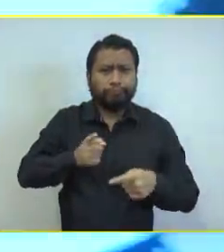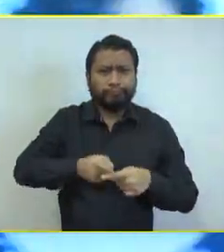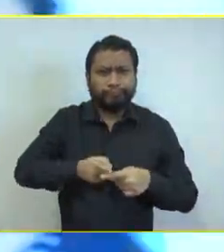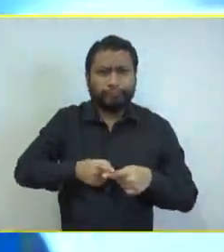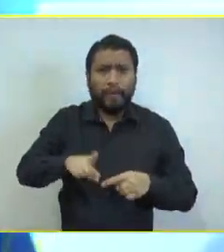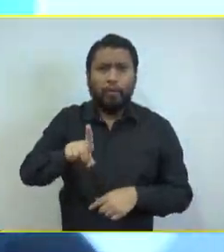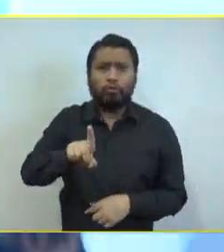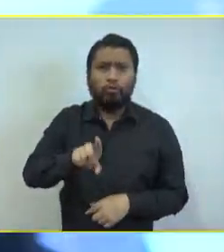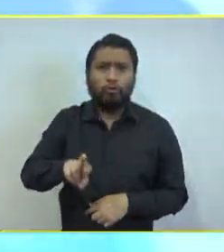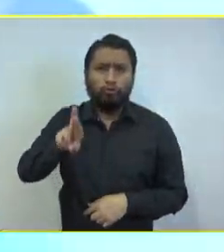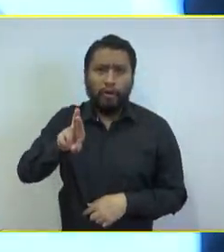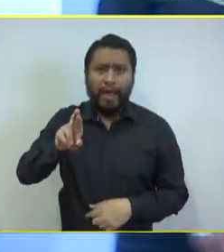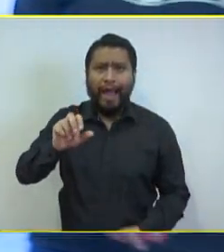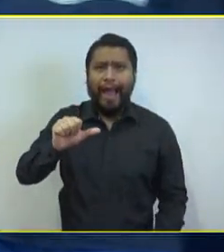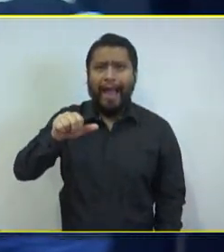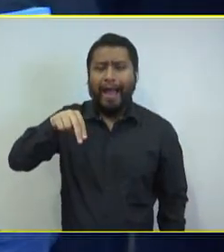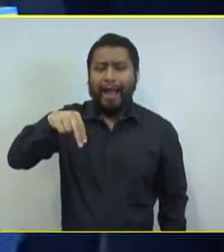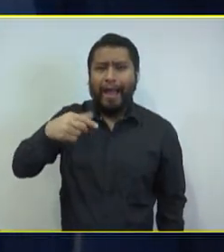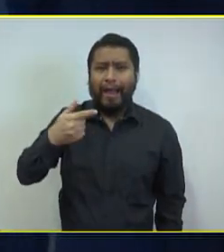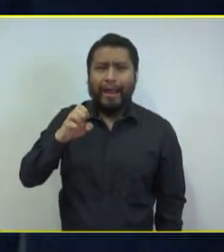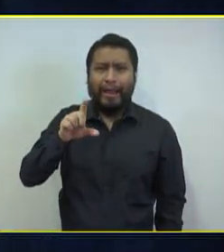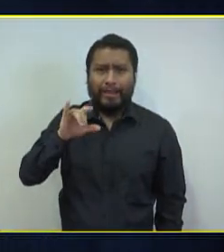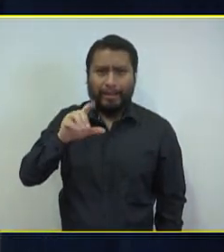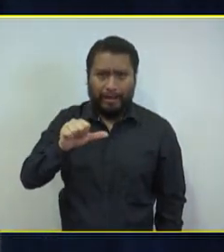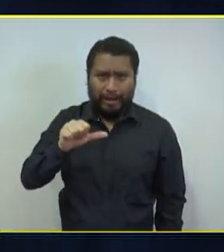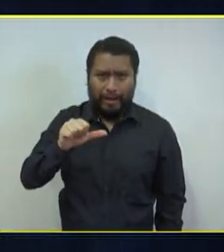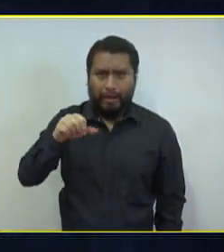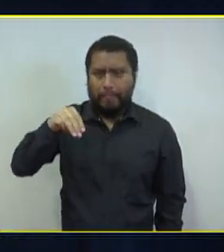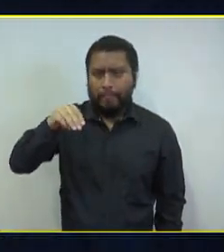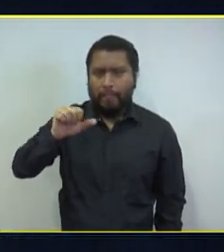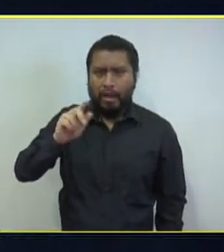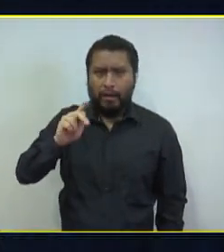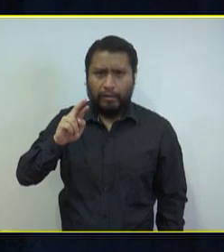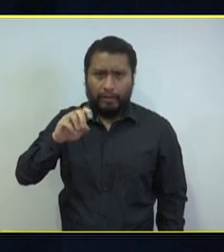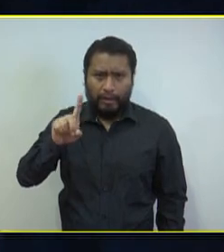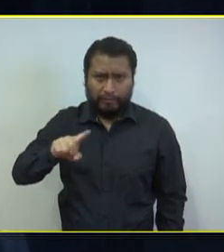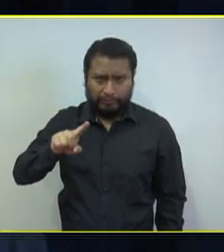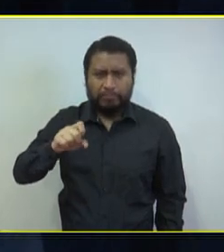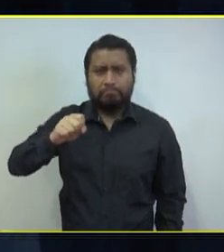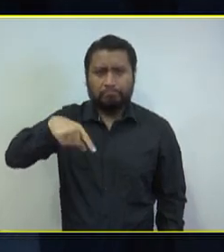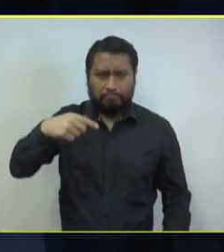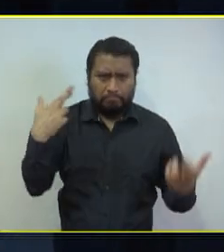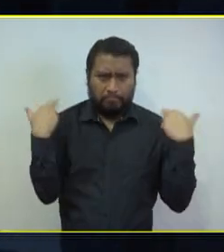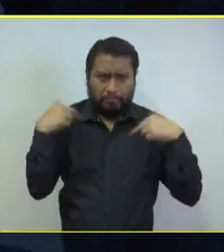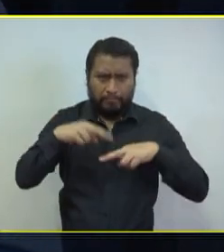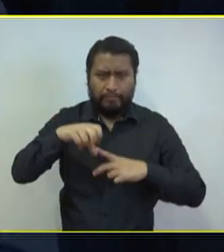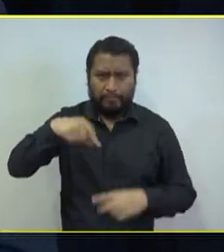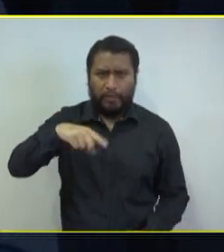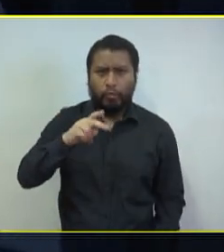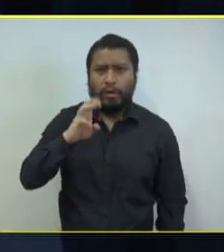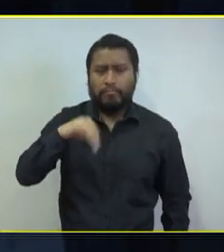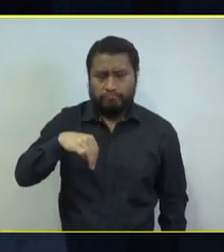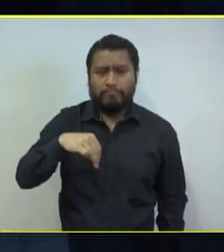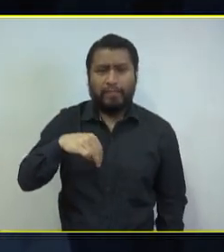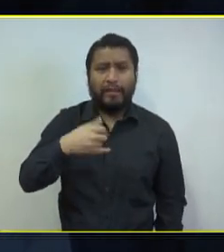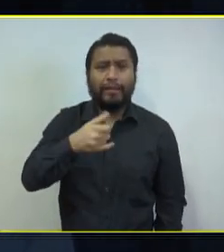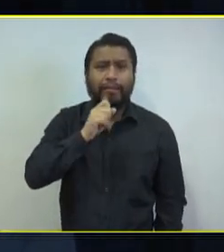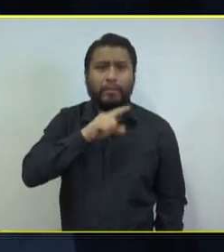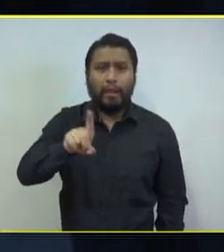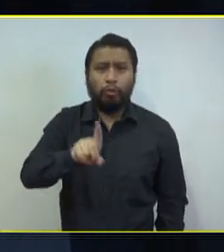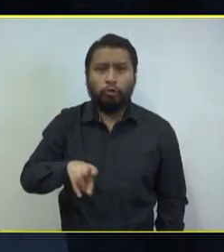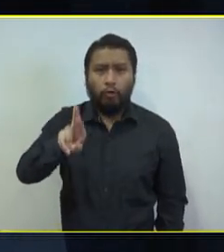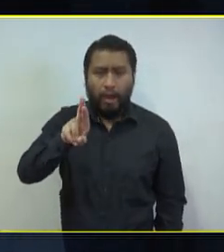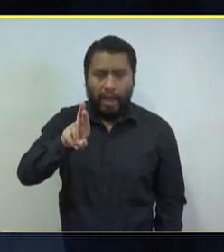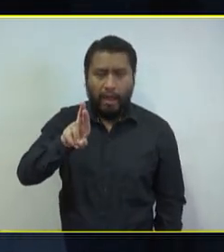de la Peña, quien también es profesora aquí en la Universidad Autónoma Metropolitana, y por la doctora